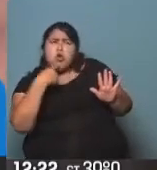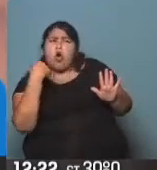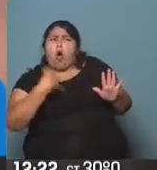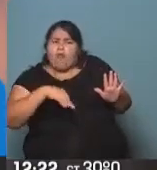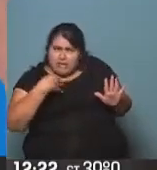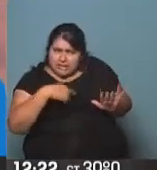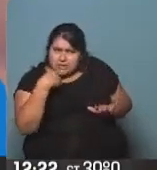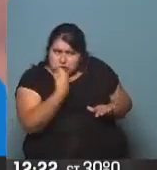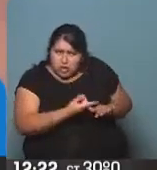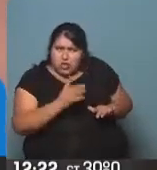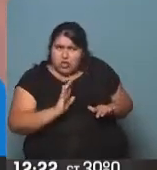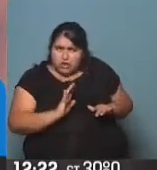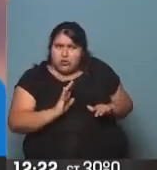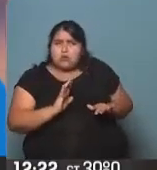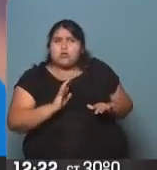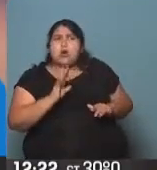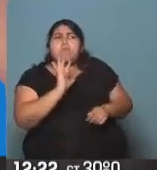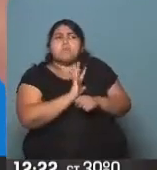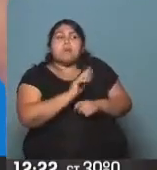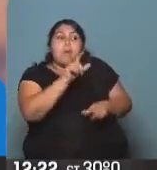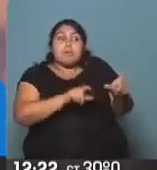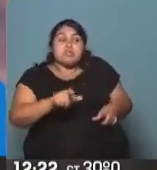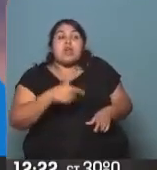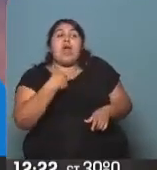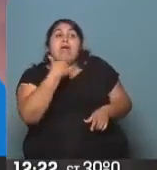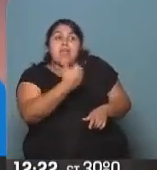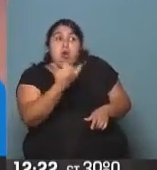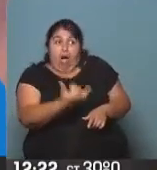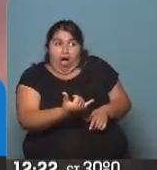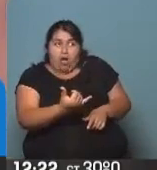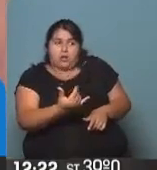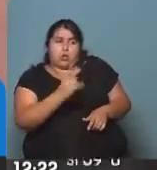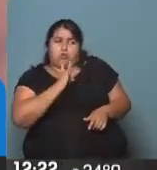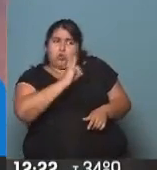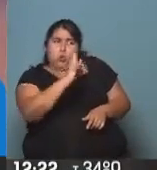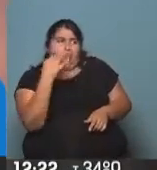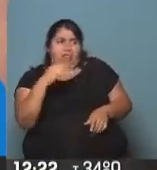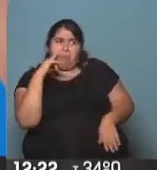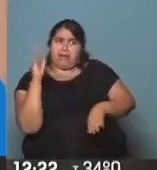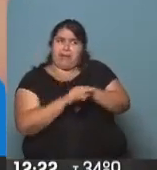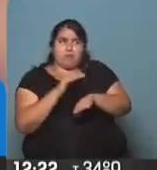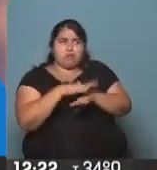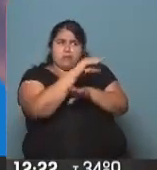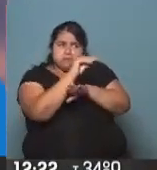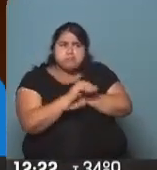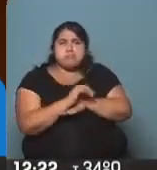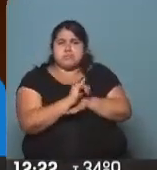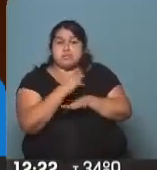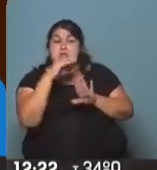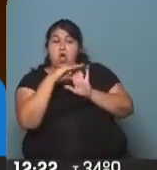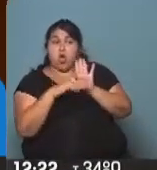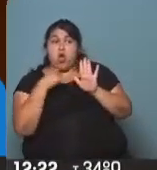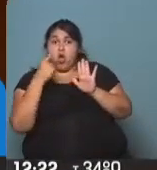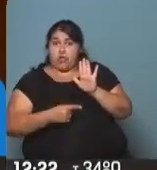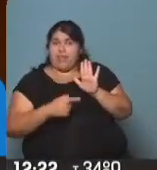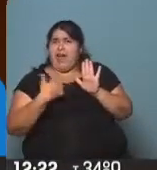que el ordenado que ha tenido hijos se encargue de su hijo. De hecho, lo que dice el reglamento o alguna de los